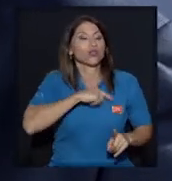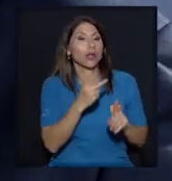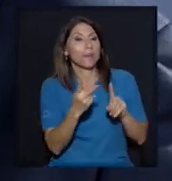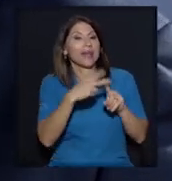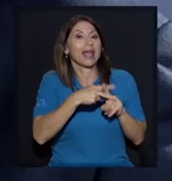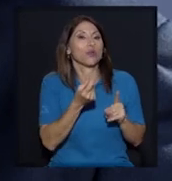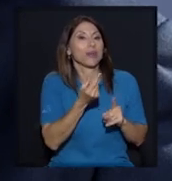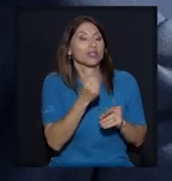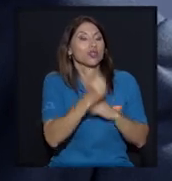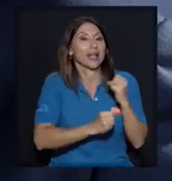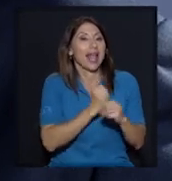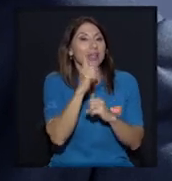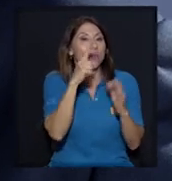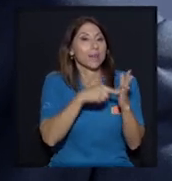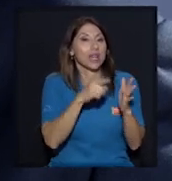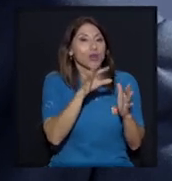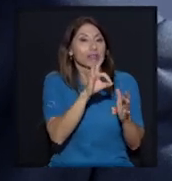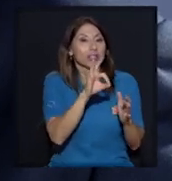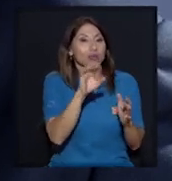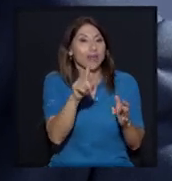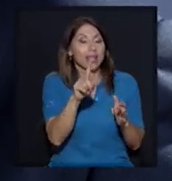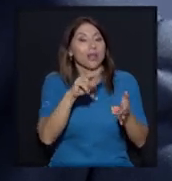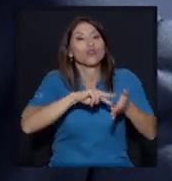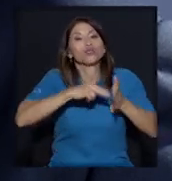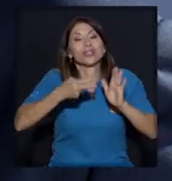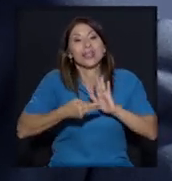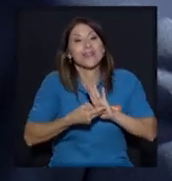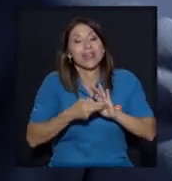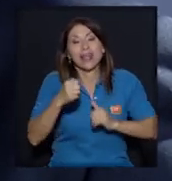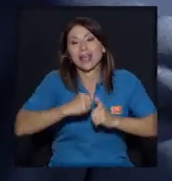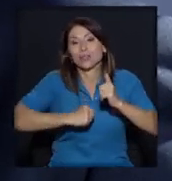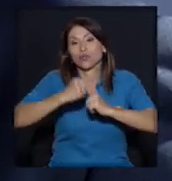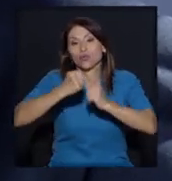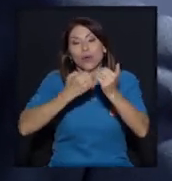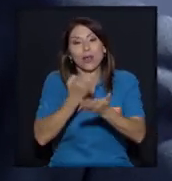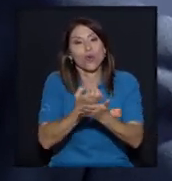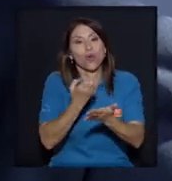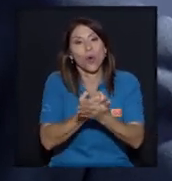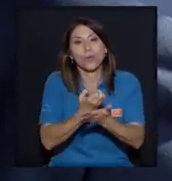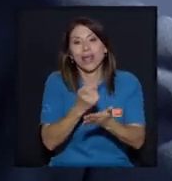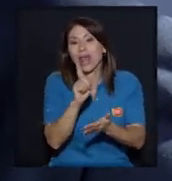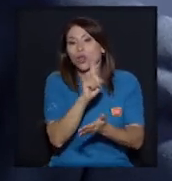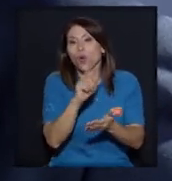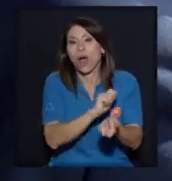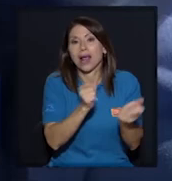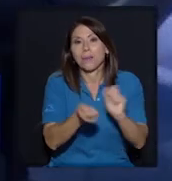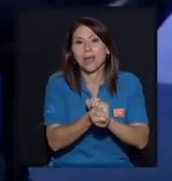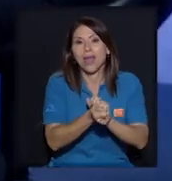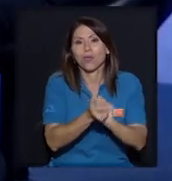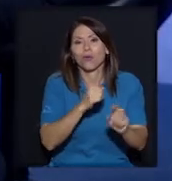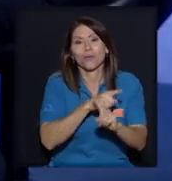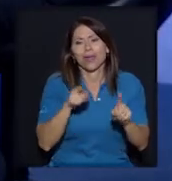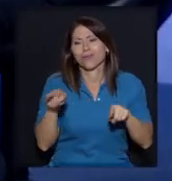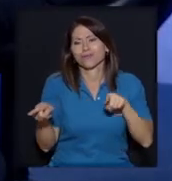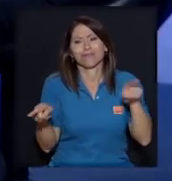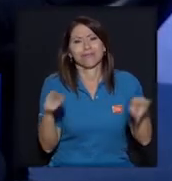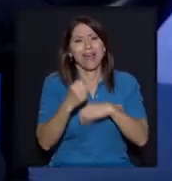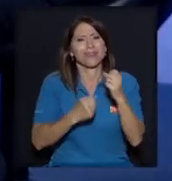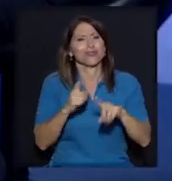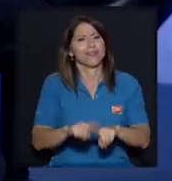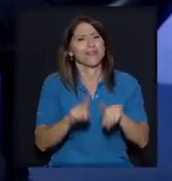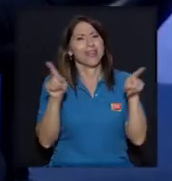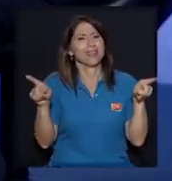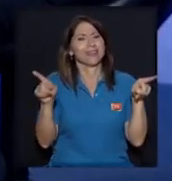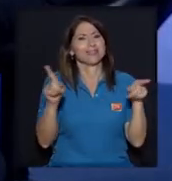asumiendo implícitamente que la estructura económica no ha cambiado, cuando eso en la realidad no es cierto. Entonces,